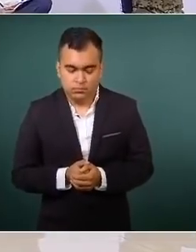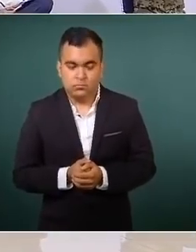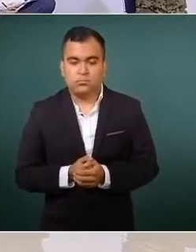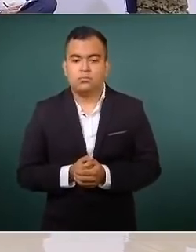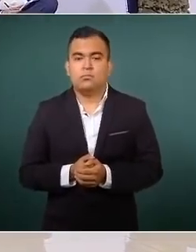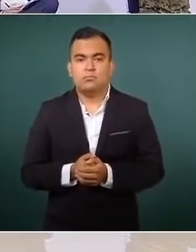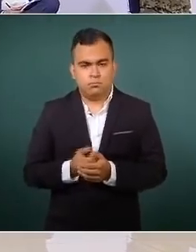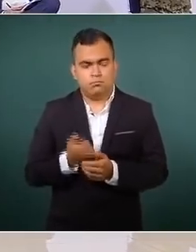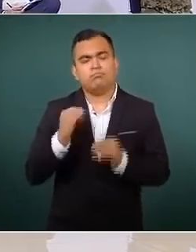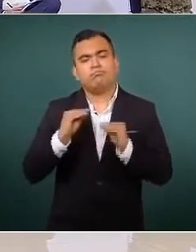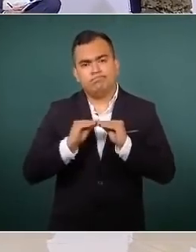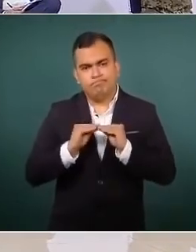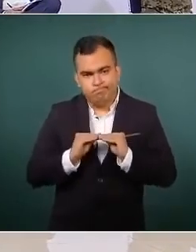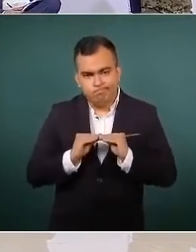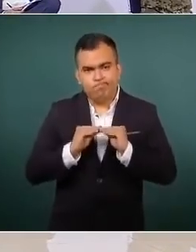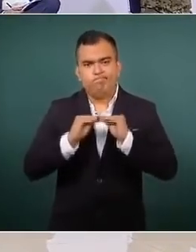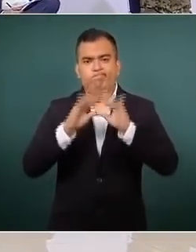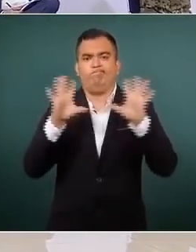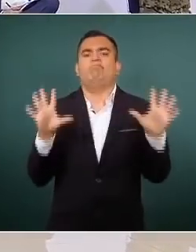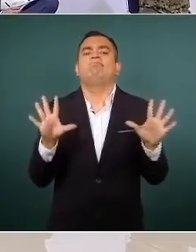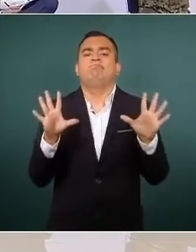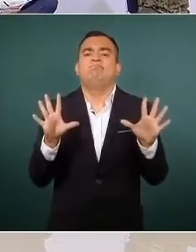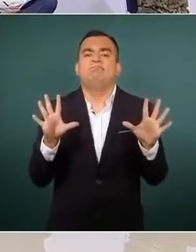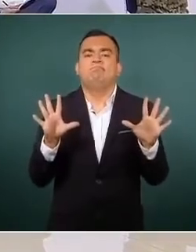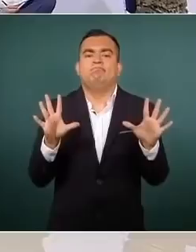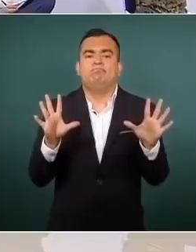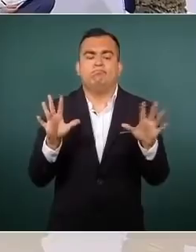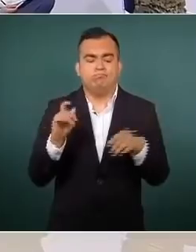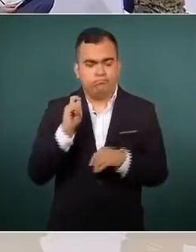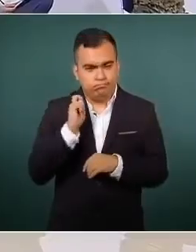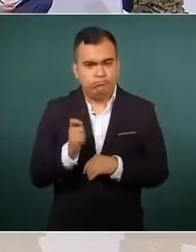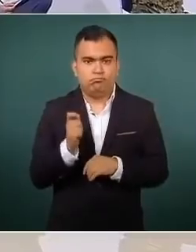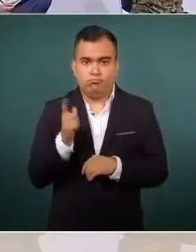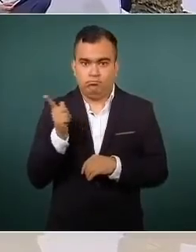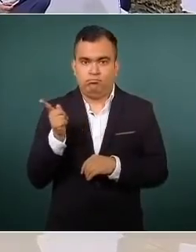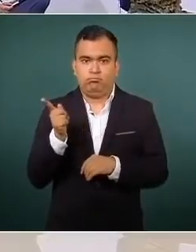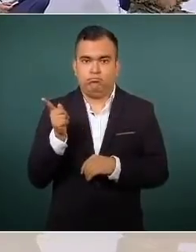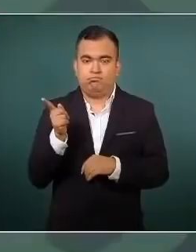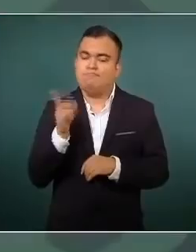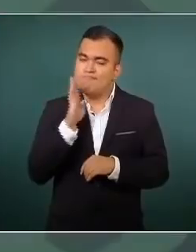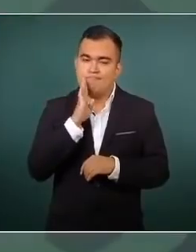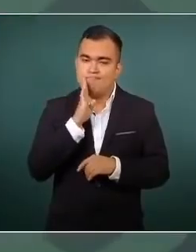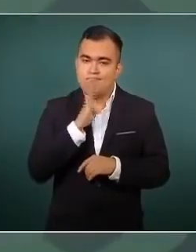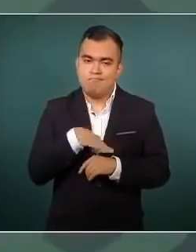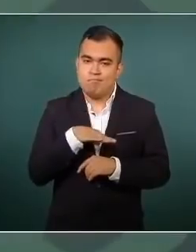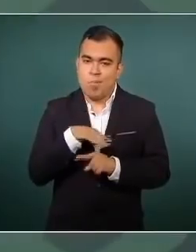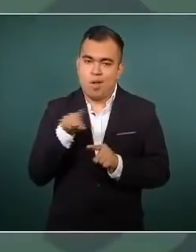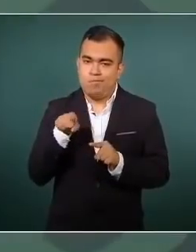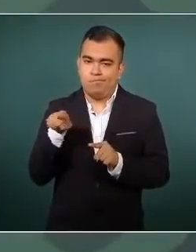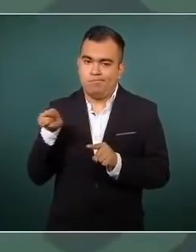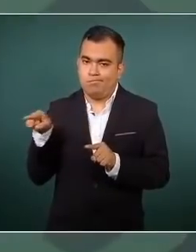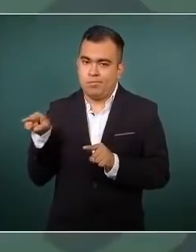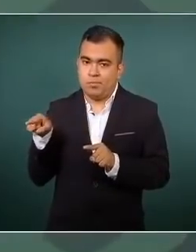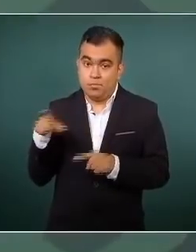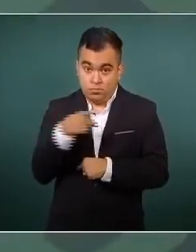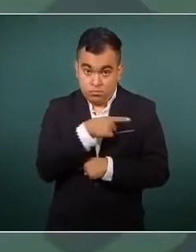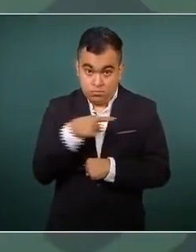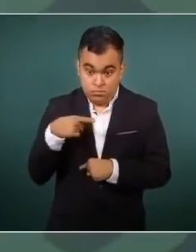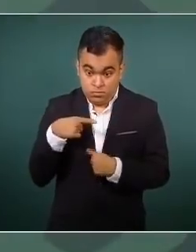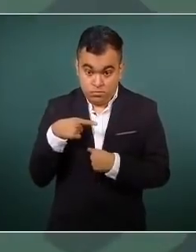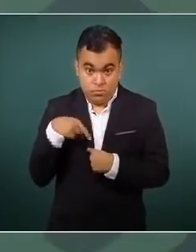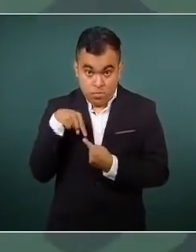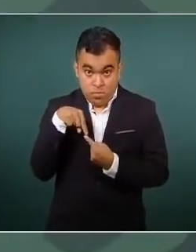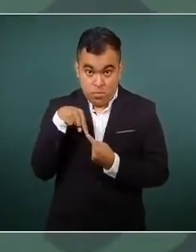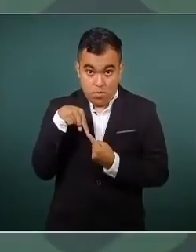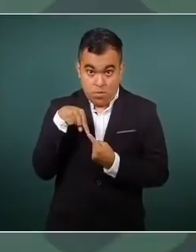Bueno, por supuesto que es un planteamiento con muchas imprecisiones. La deuda pública no se puede destinar a